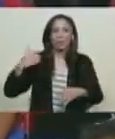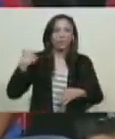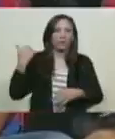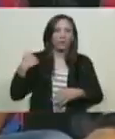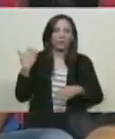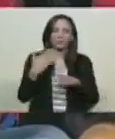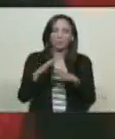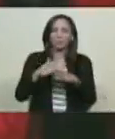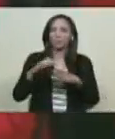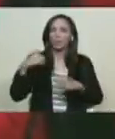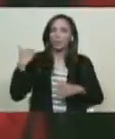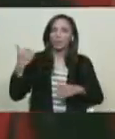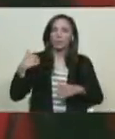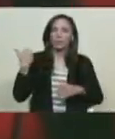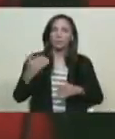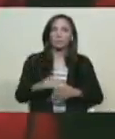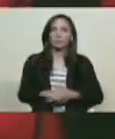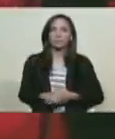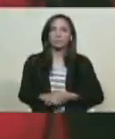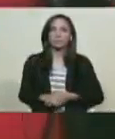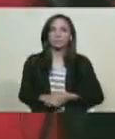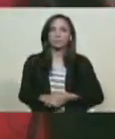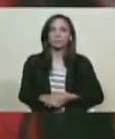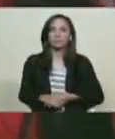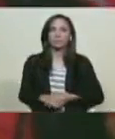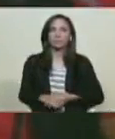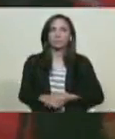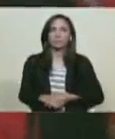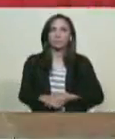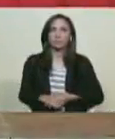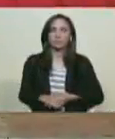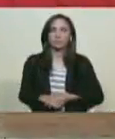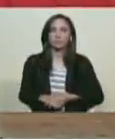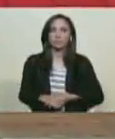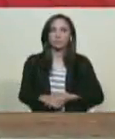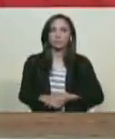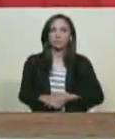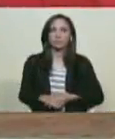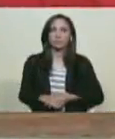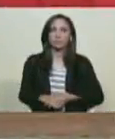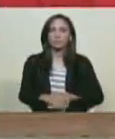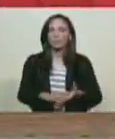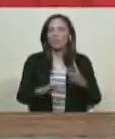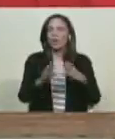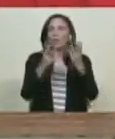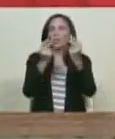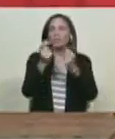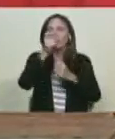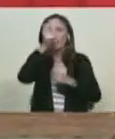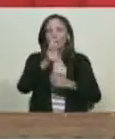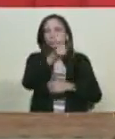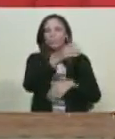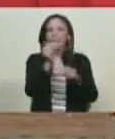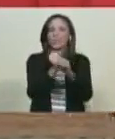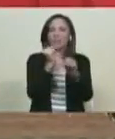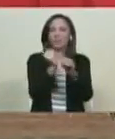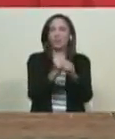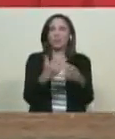ferrocarrileros, metreros. A todos los transportistas, ¿cuántos transportistas somos?